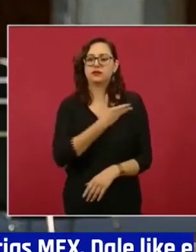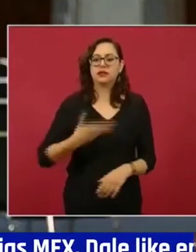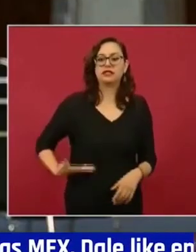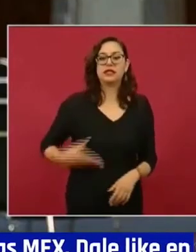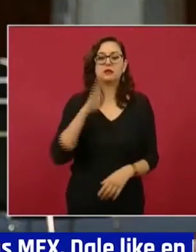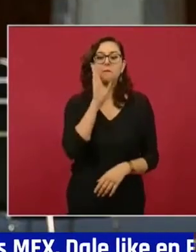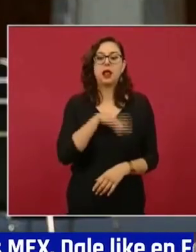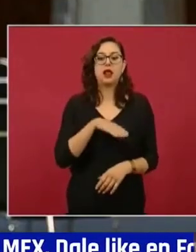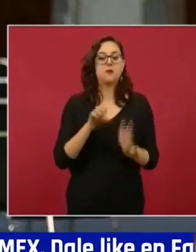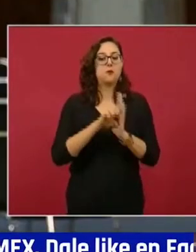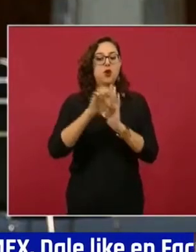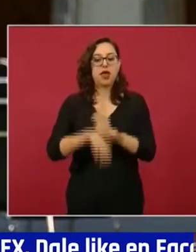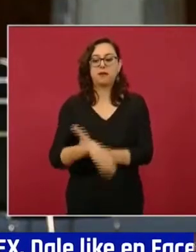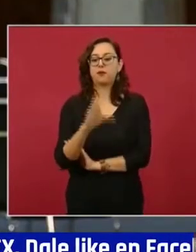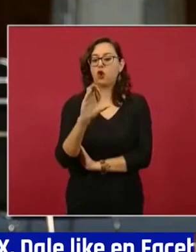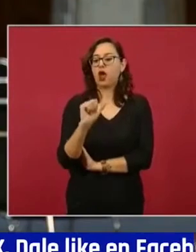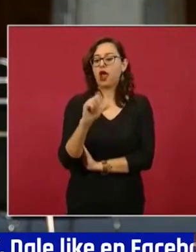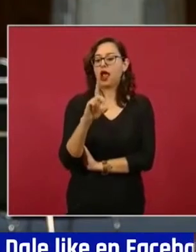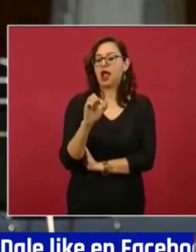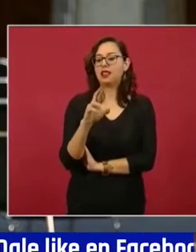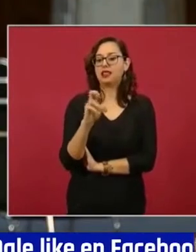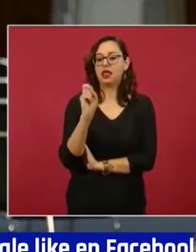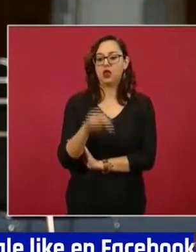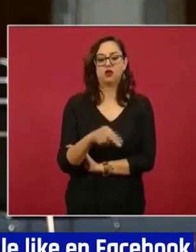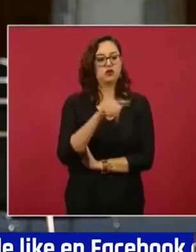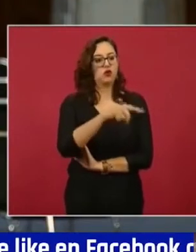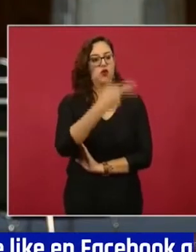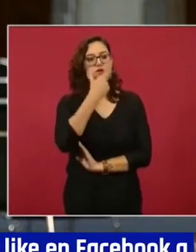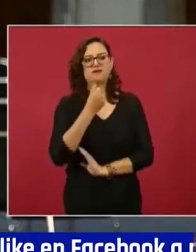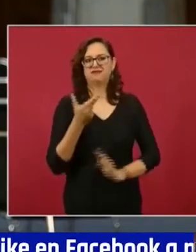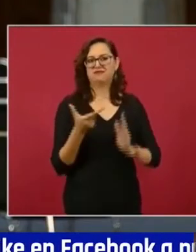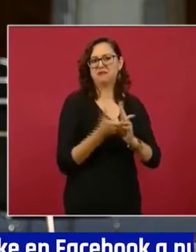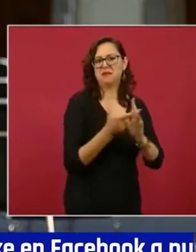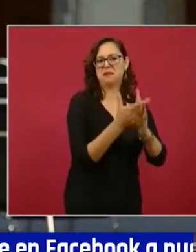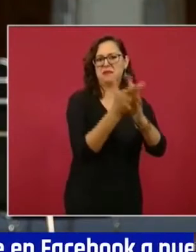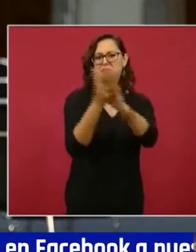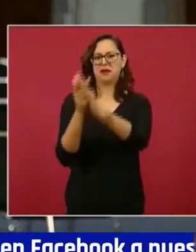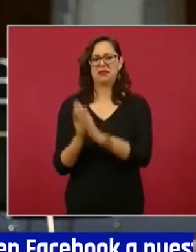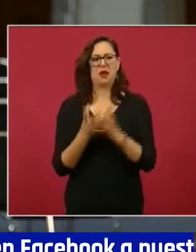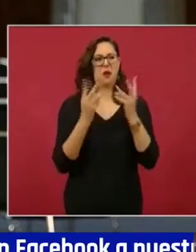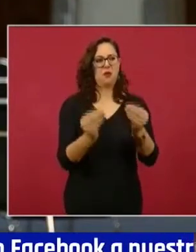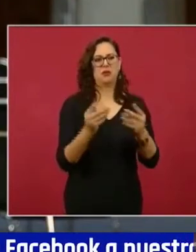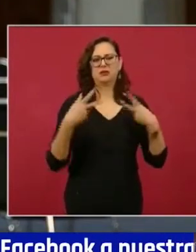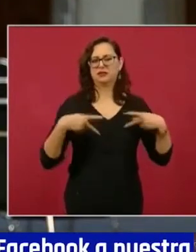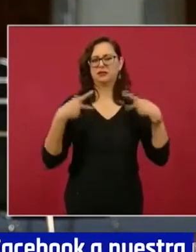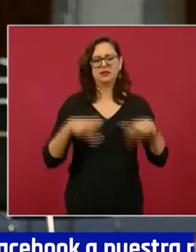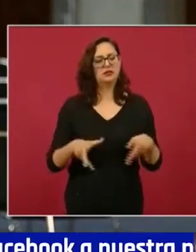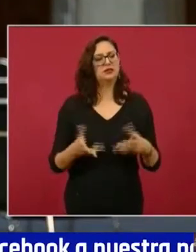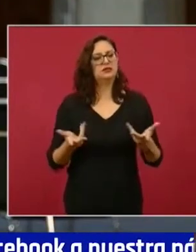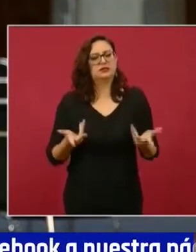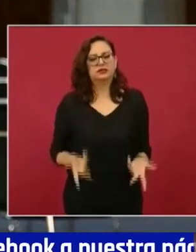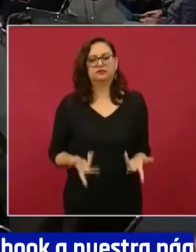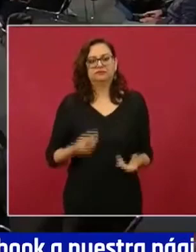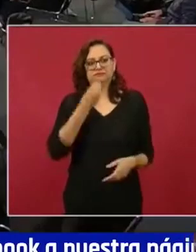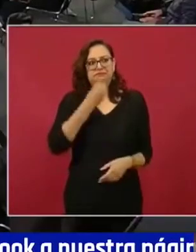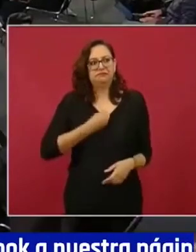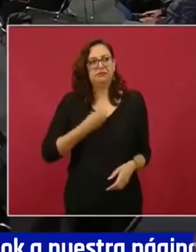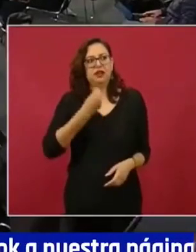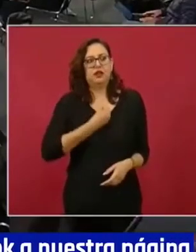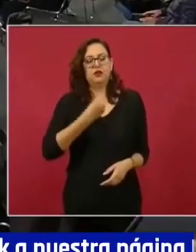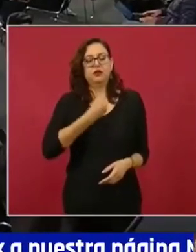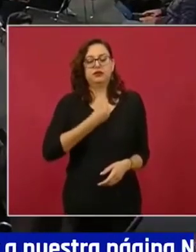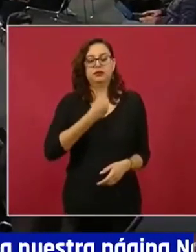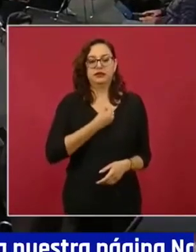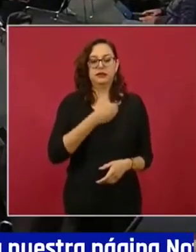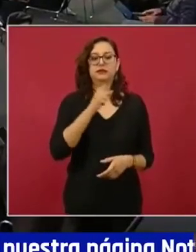es prácticamente un asesino por todo lo que hizo con el país con la guerra contra el narcotráfico, y por supuesto que también